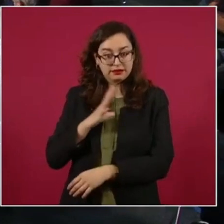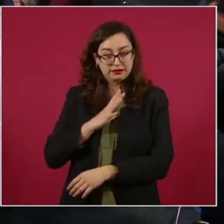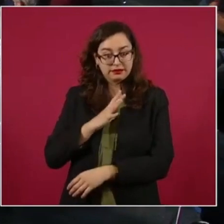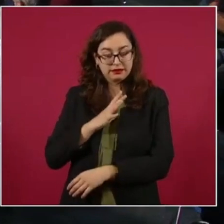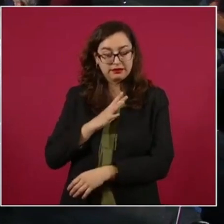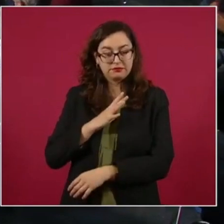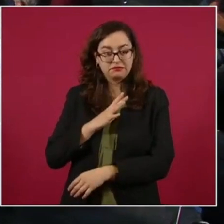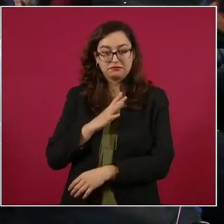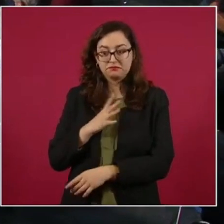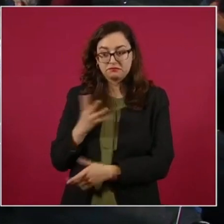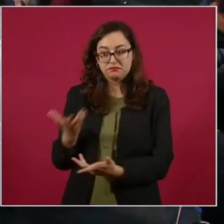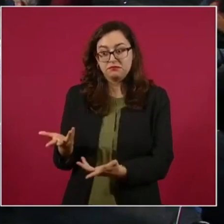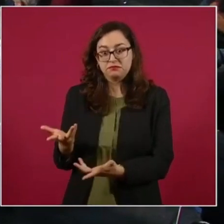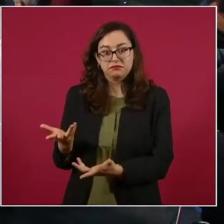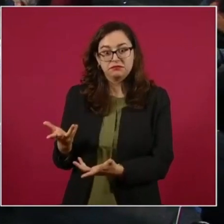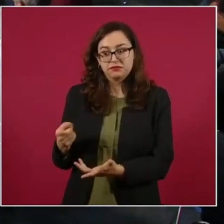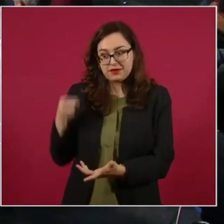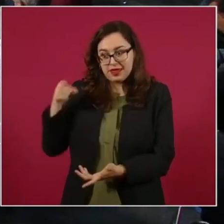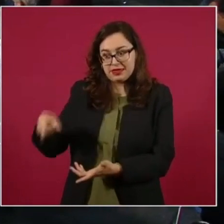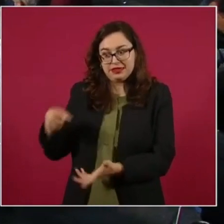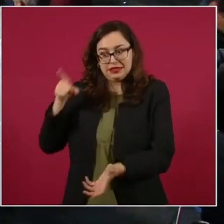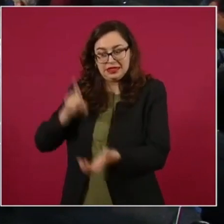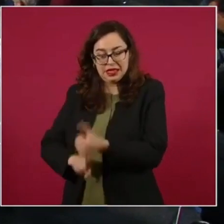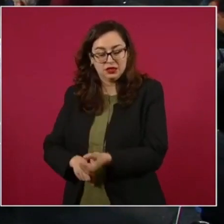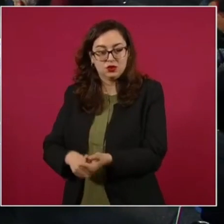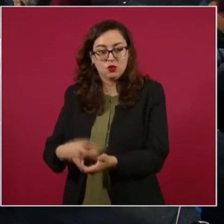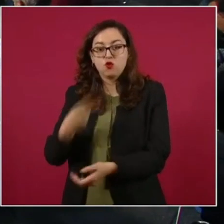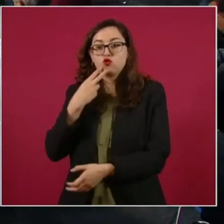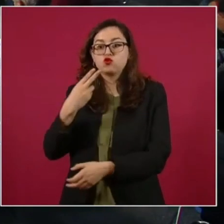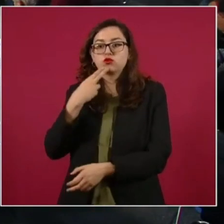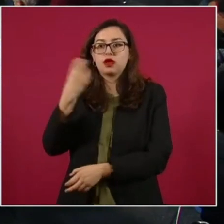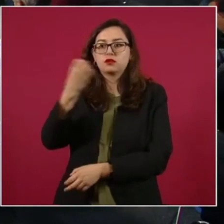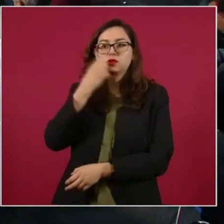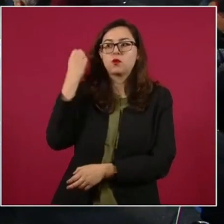que está funcionando, pero